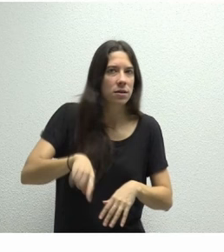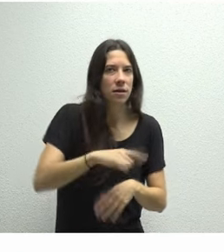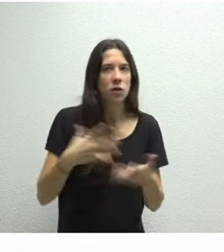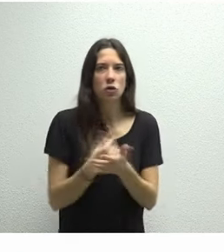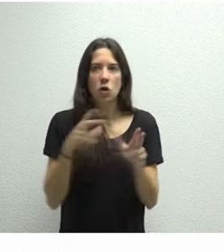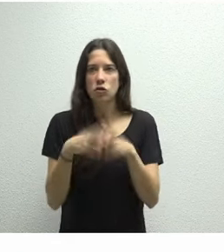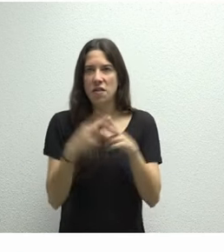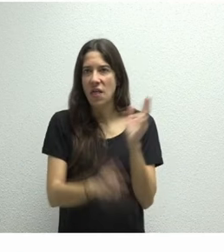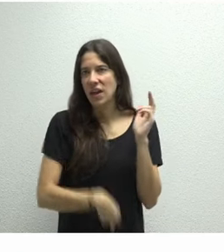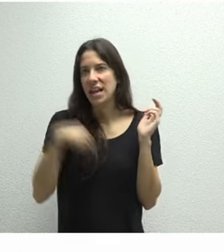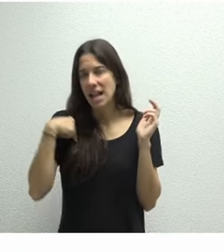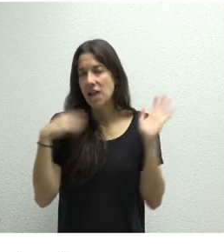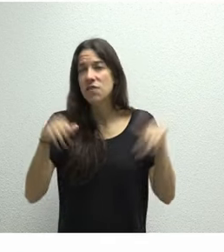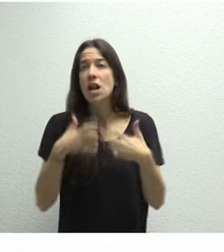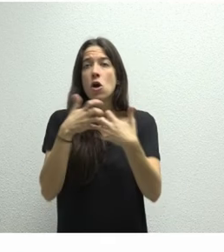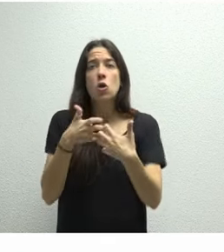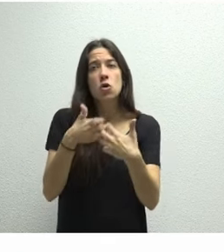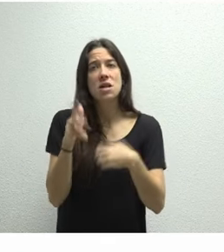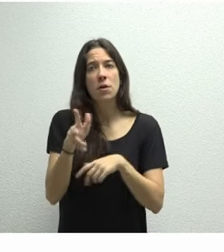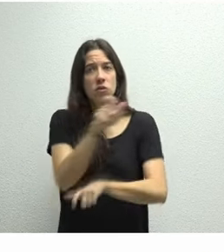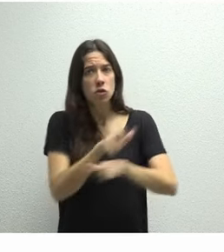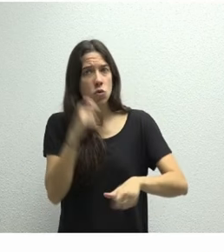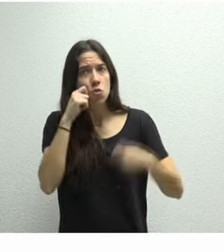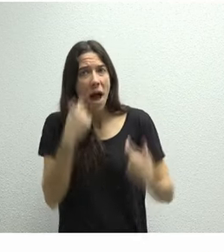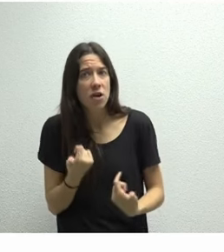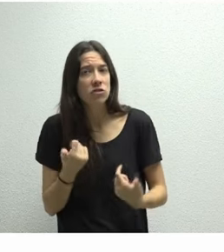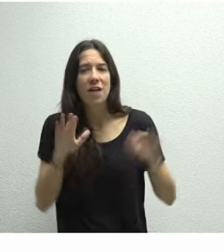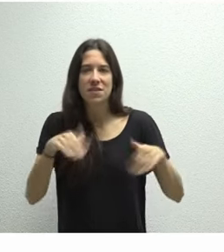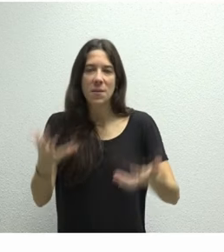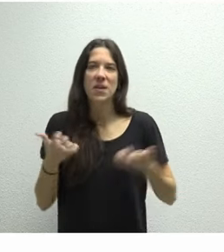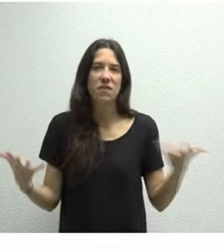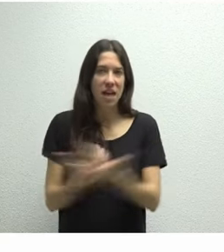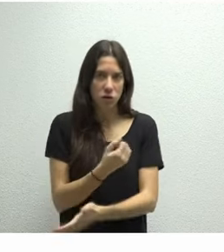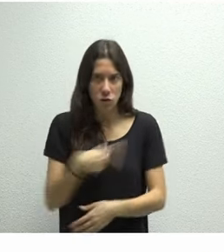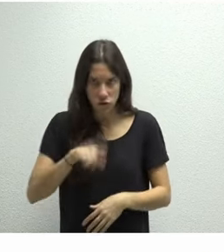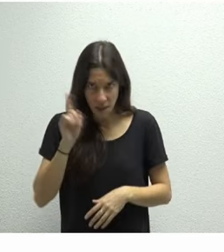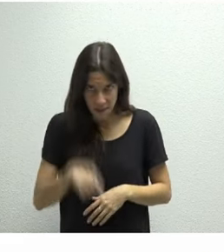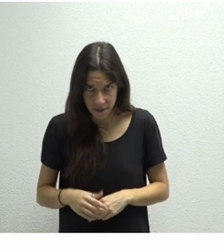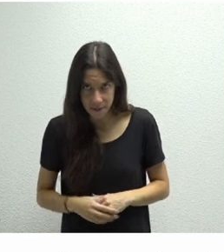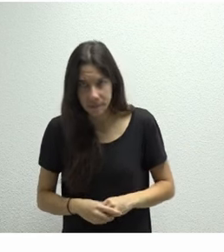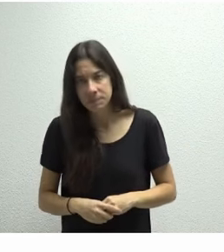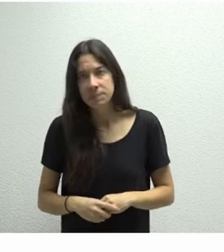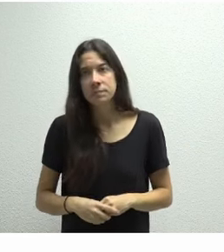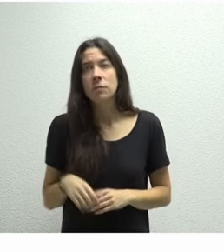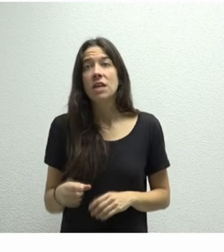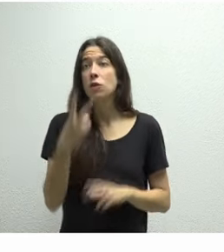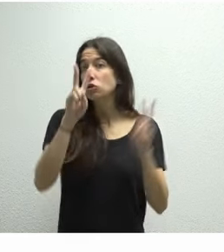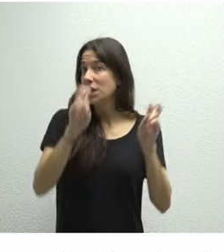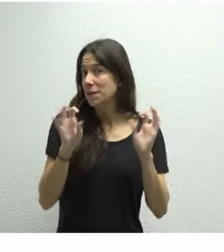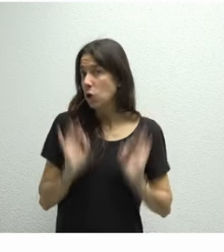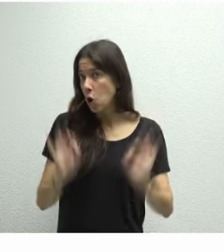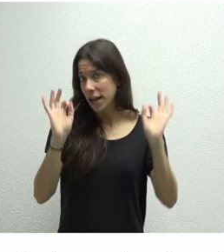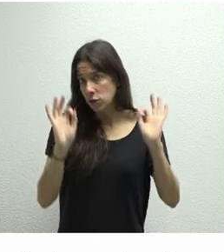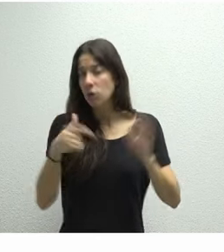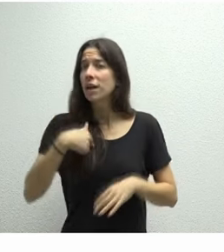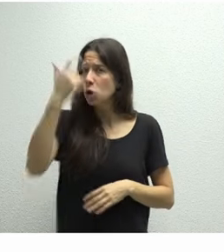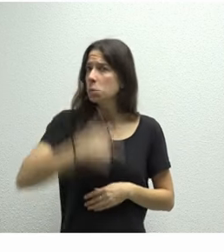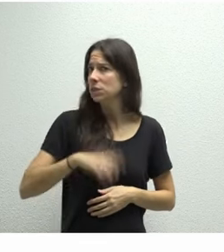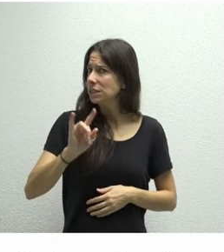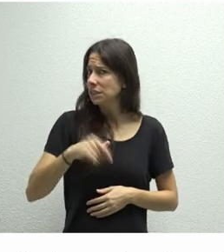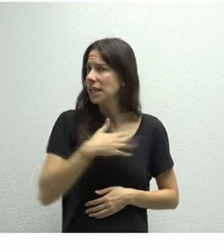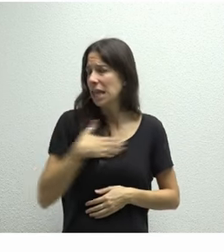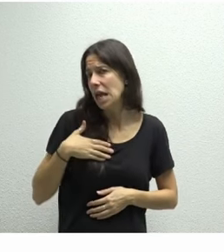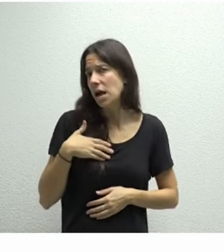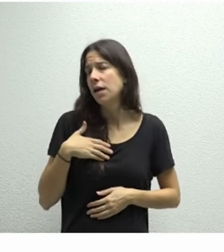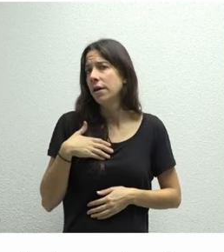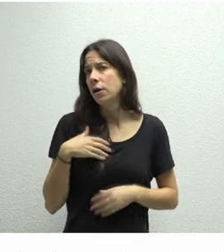lucha por los Derechos Humanos Somos todos beneficiados y hay una cuestiones dos cuestiones en concreto no que yo sí quería subrayar en